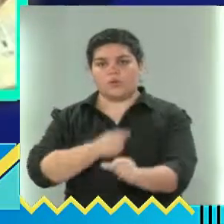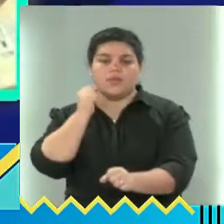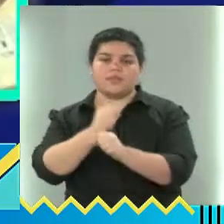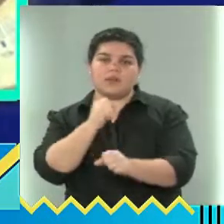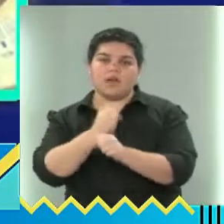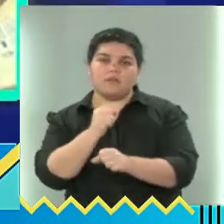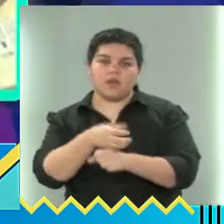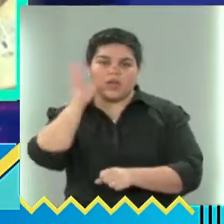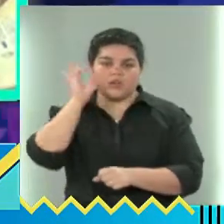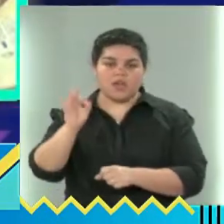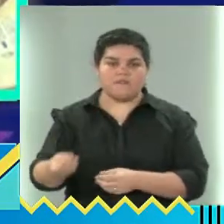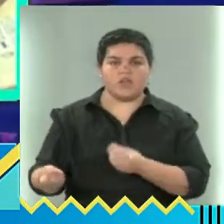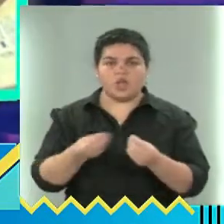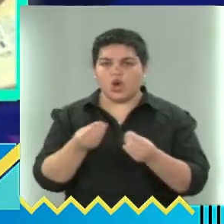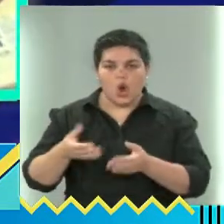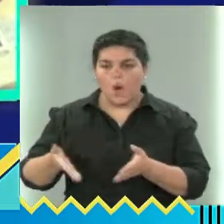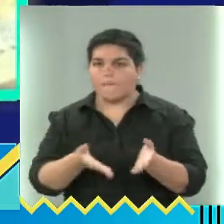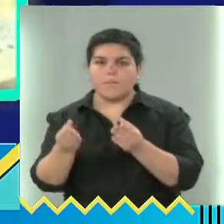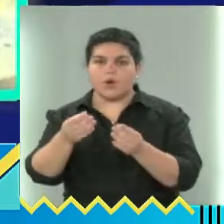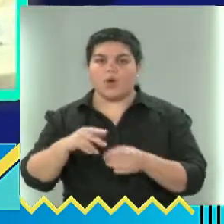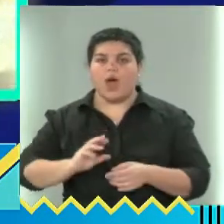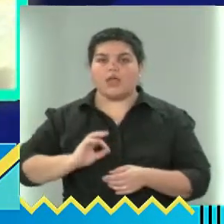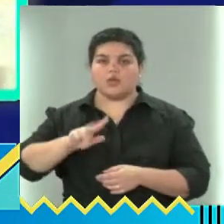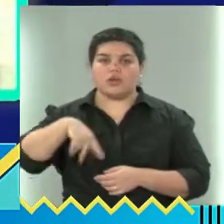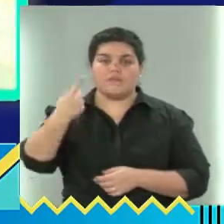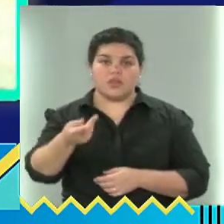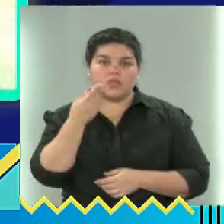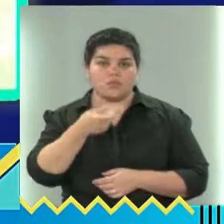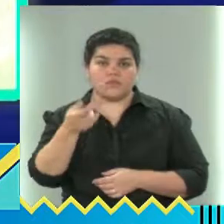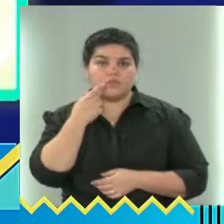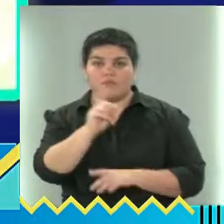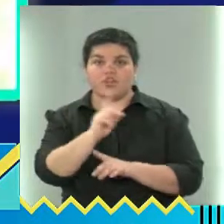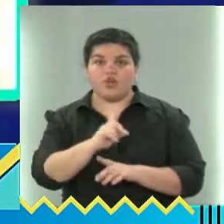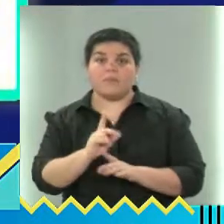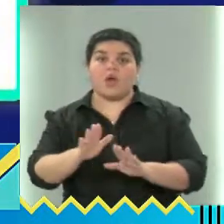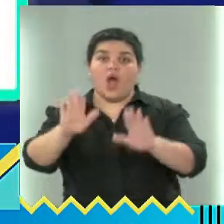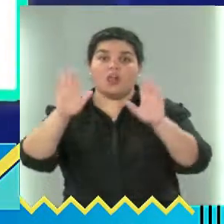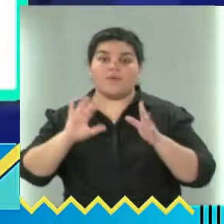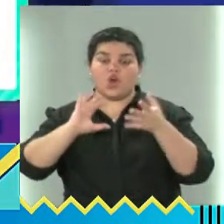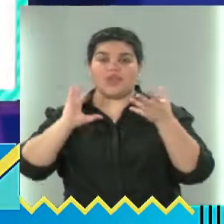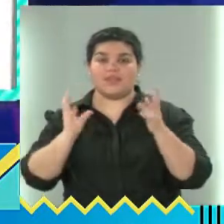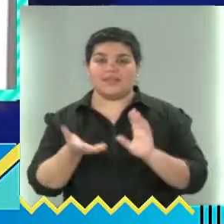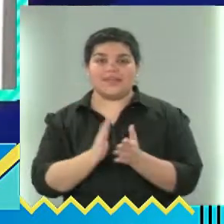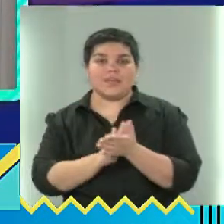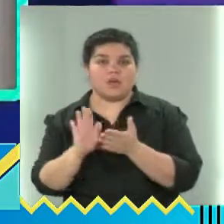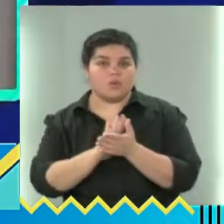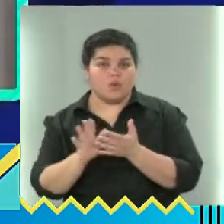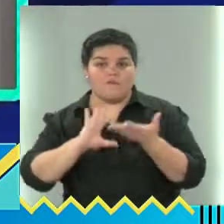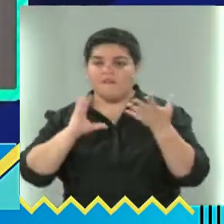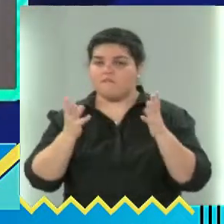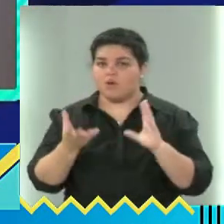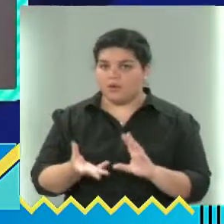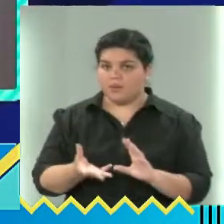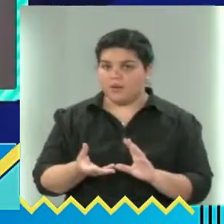ir para, está bien, no será en el 2019, pero nos veremos en base a estas nuevas estrategias que vamos haciendo, a ver